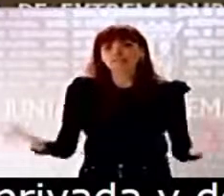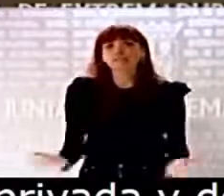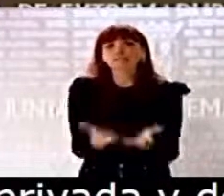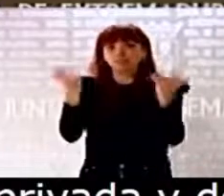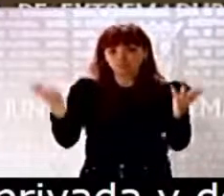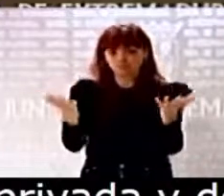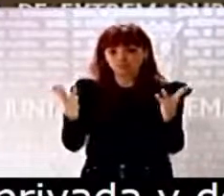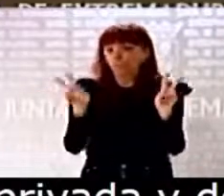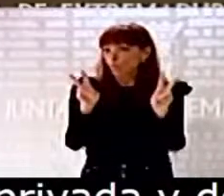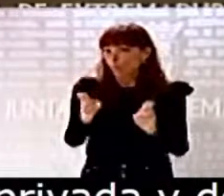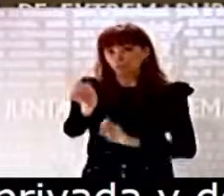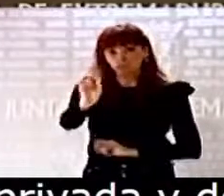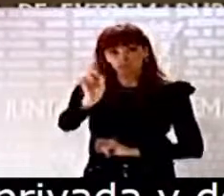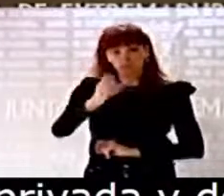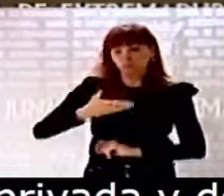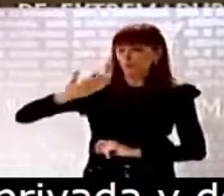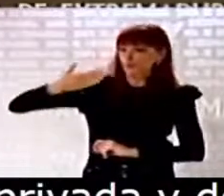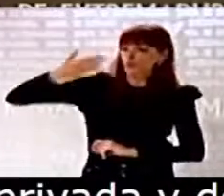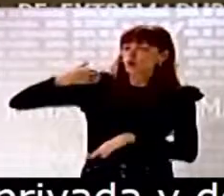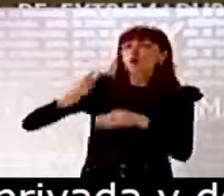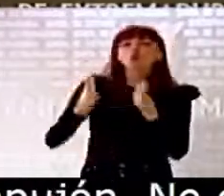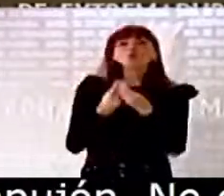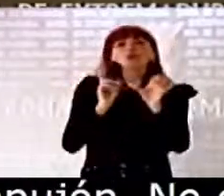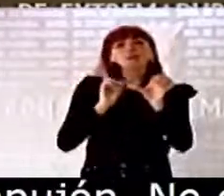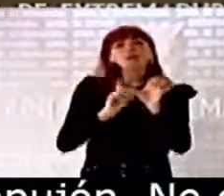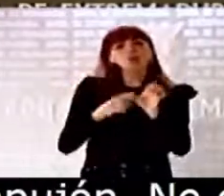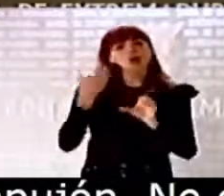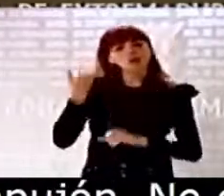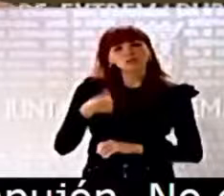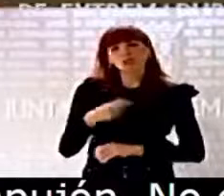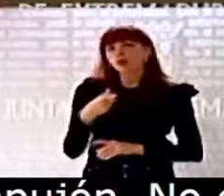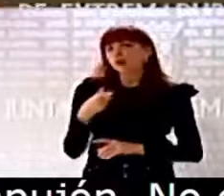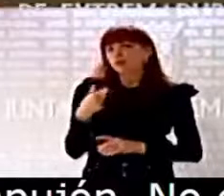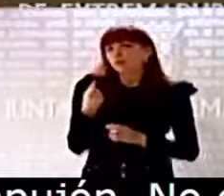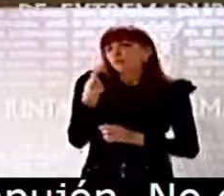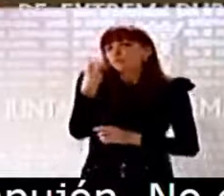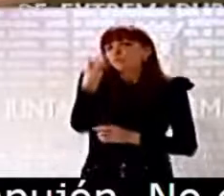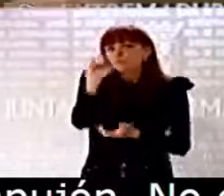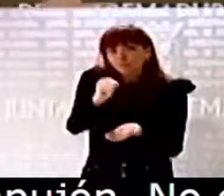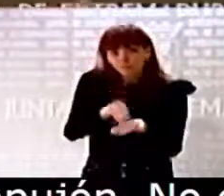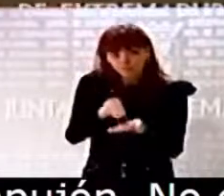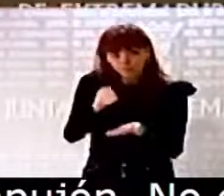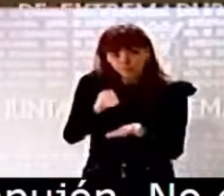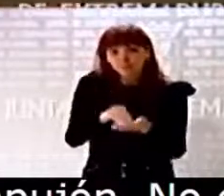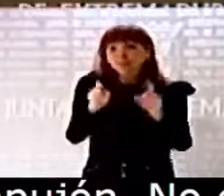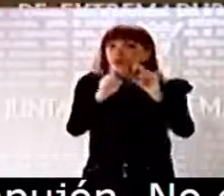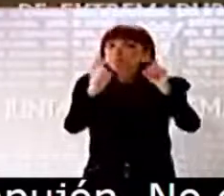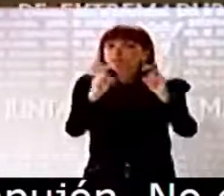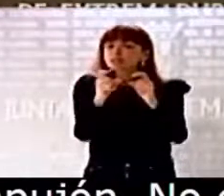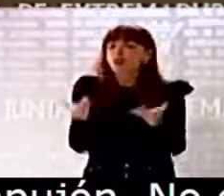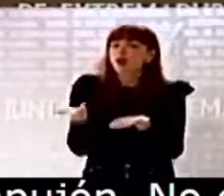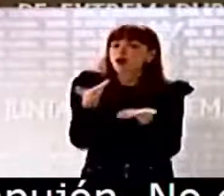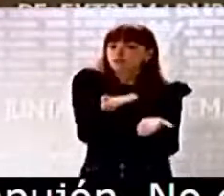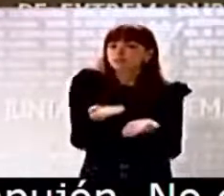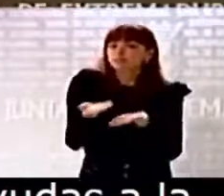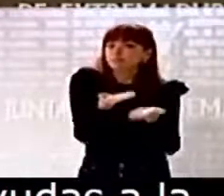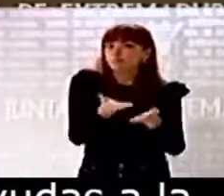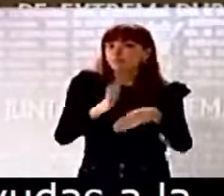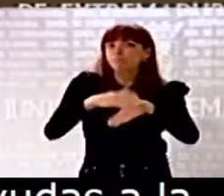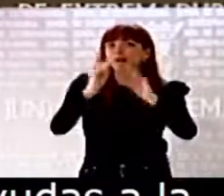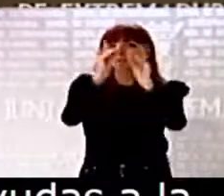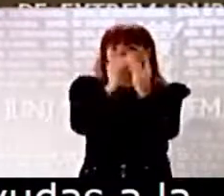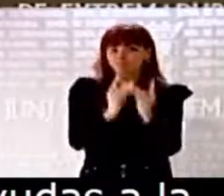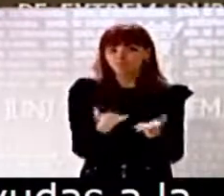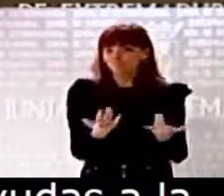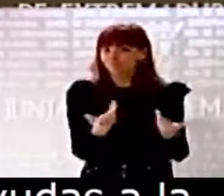nuevo. La Junta de Extremadura viene convocando ayudas a la digitalización de las pymes hace 2 años, pero traemos hoy